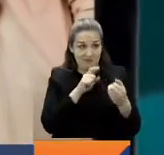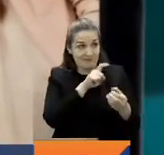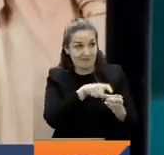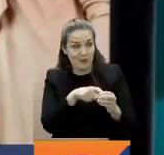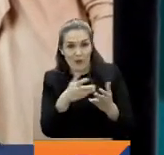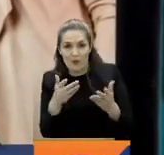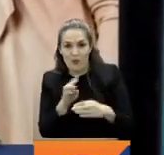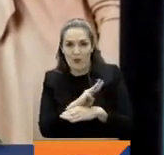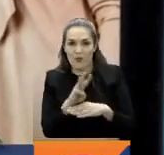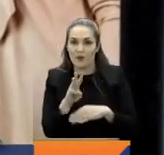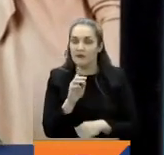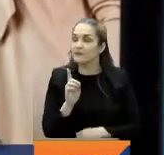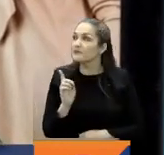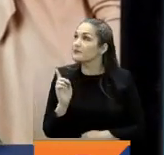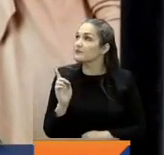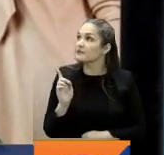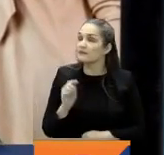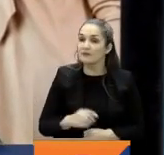página